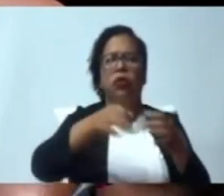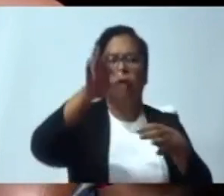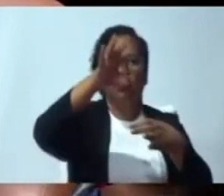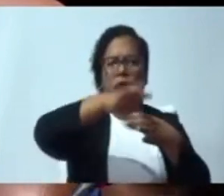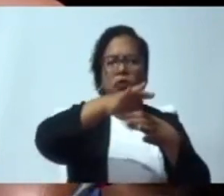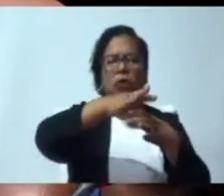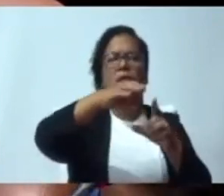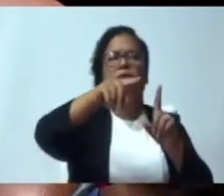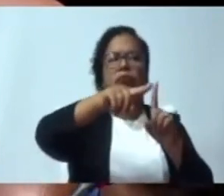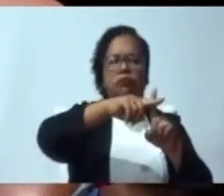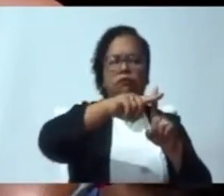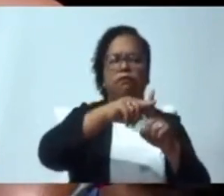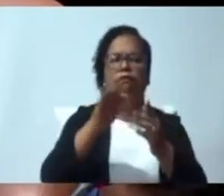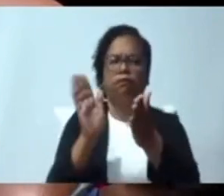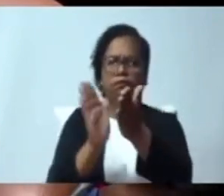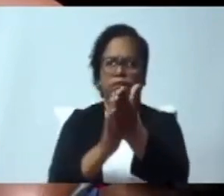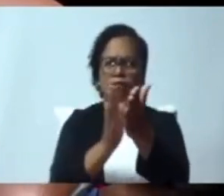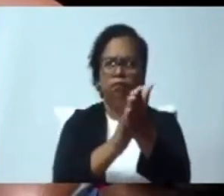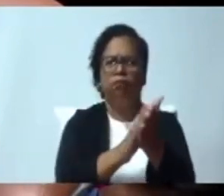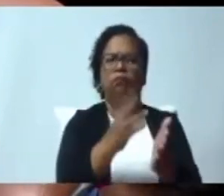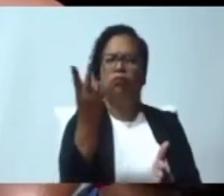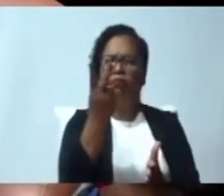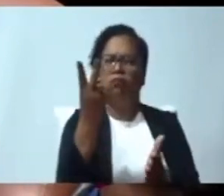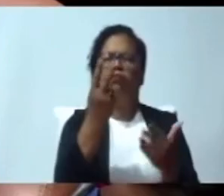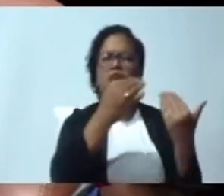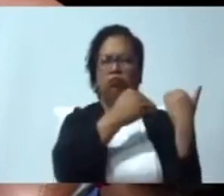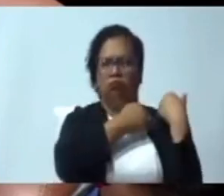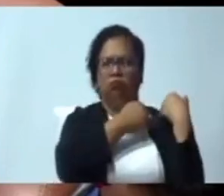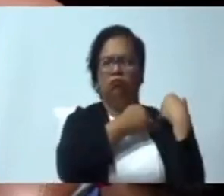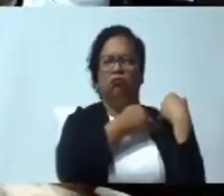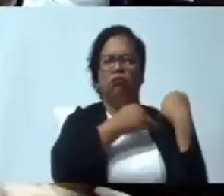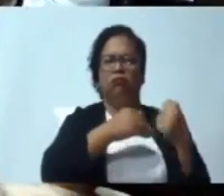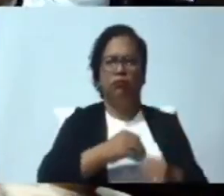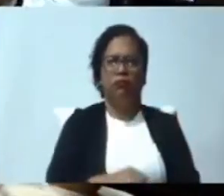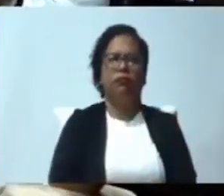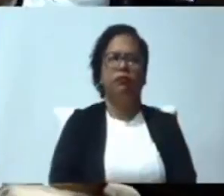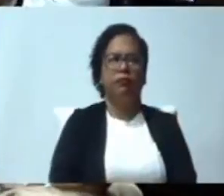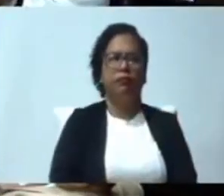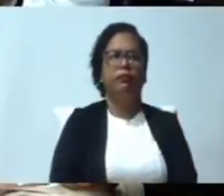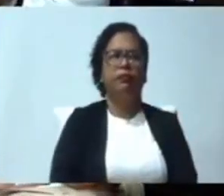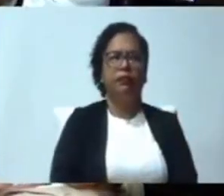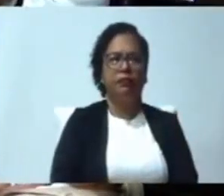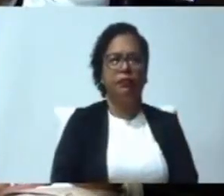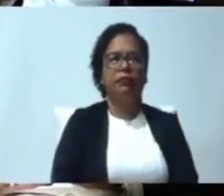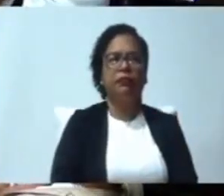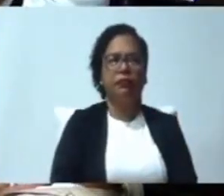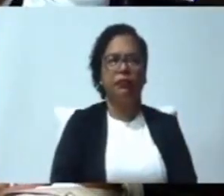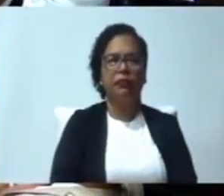felicitamos a los autores de la misma. Muchas gracias. Bueno.